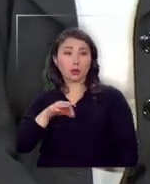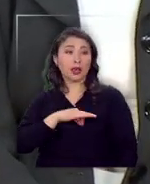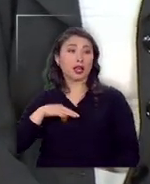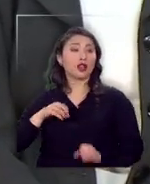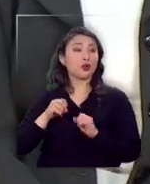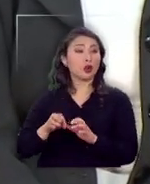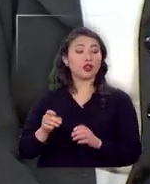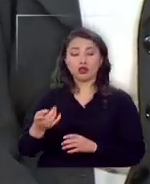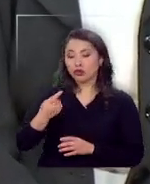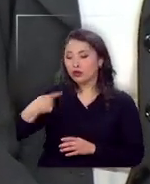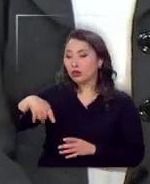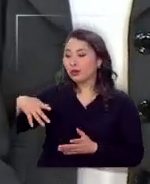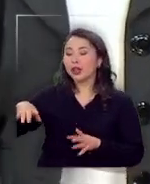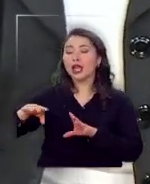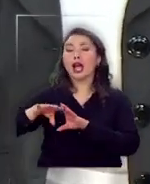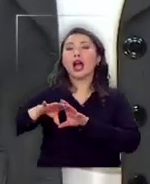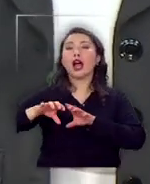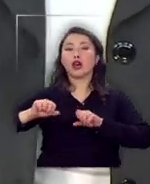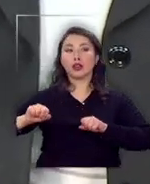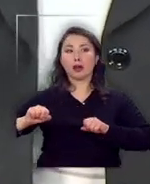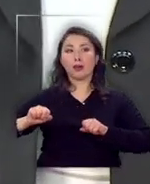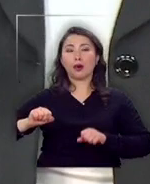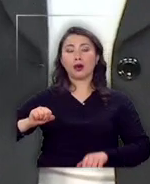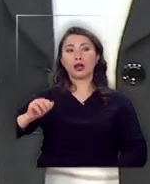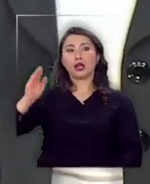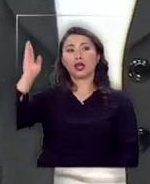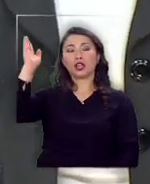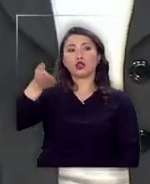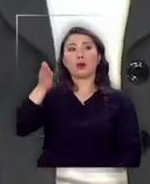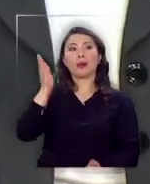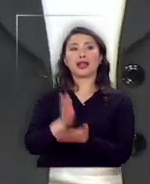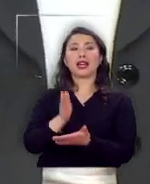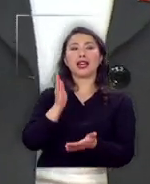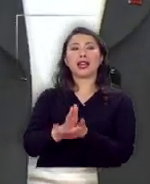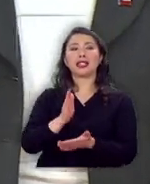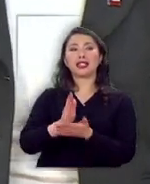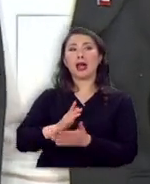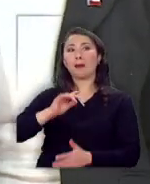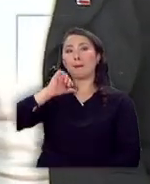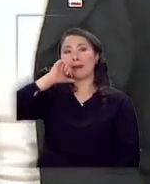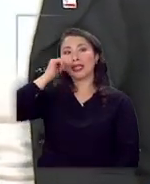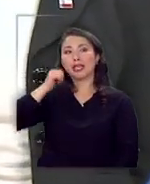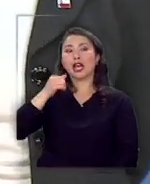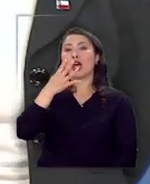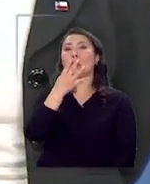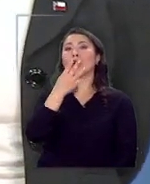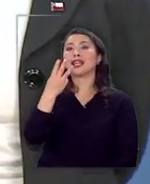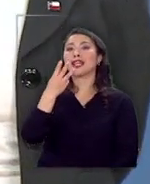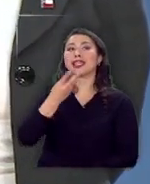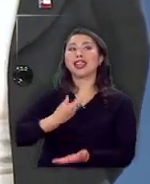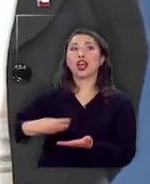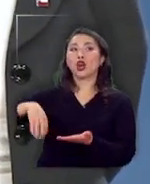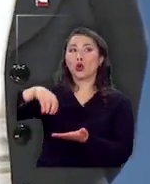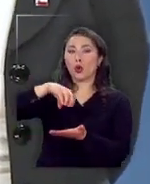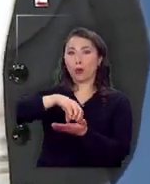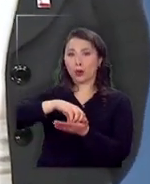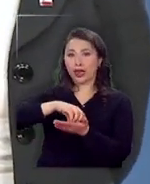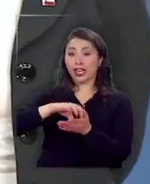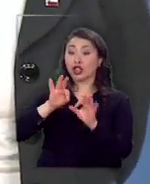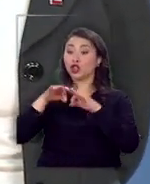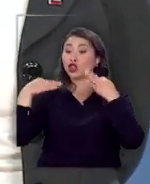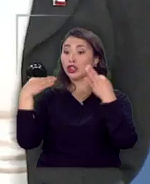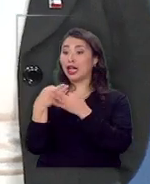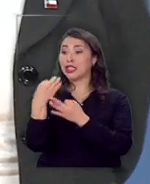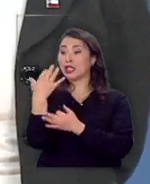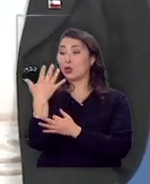hemos acordado suspender las clases del día de mañana en 43 comunas de las 52